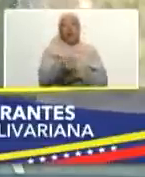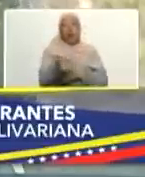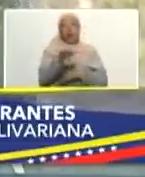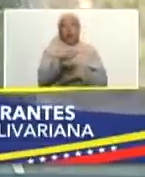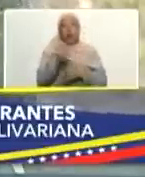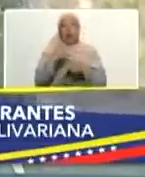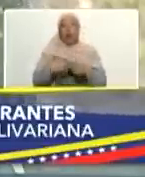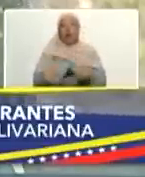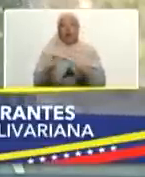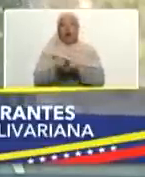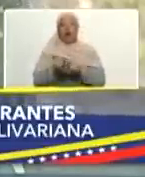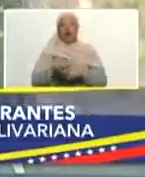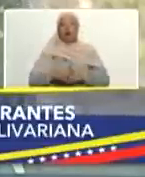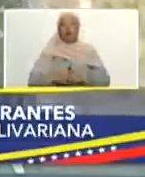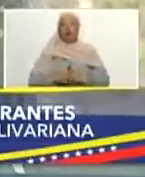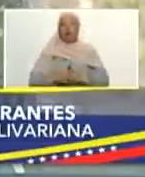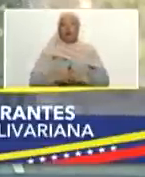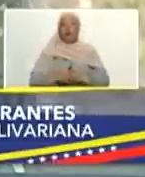Igualmente,